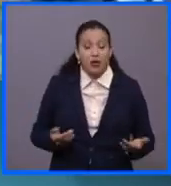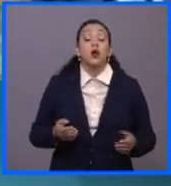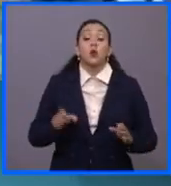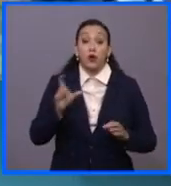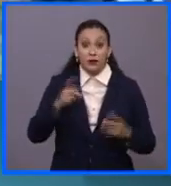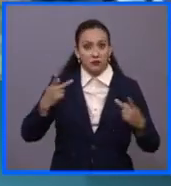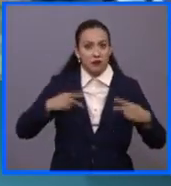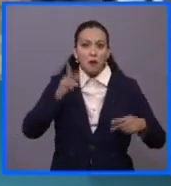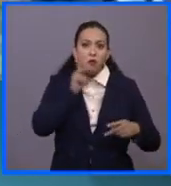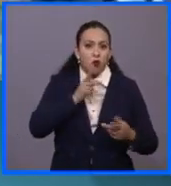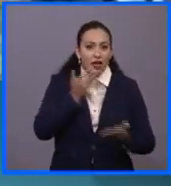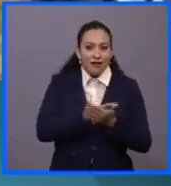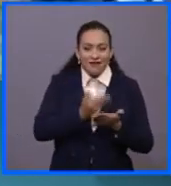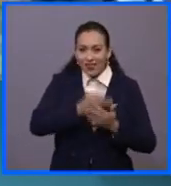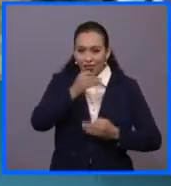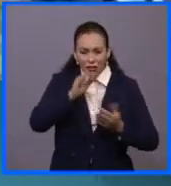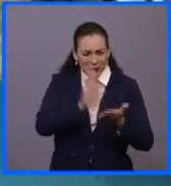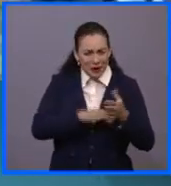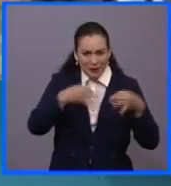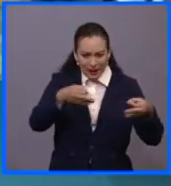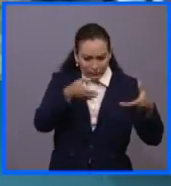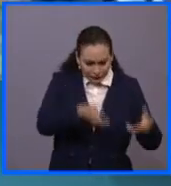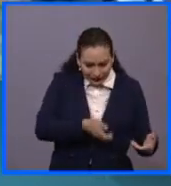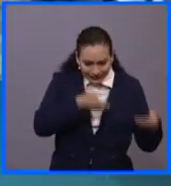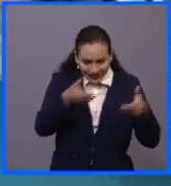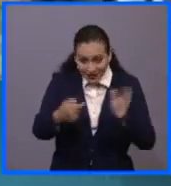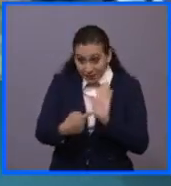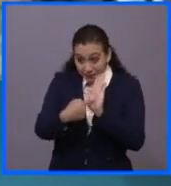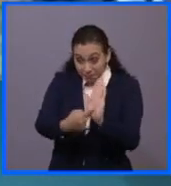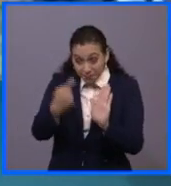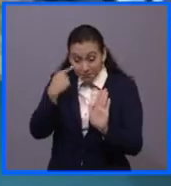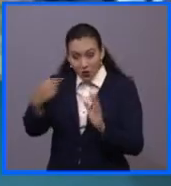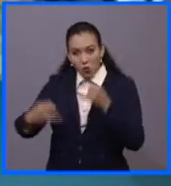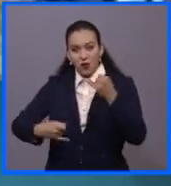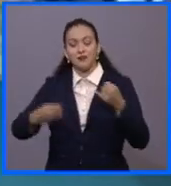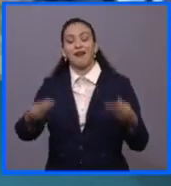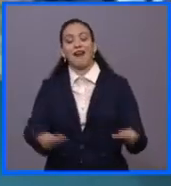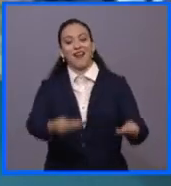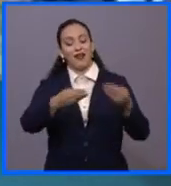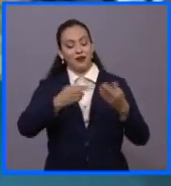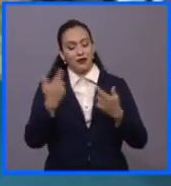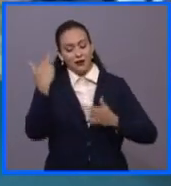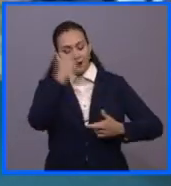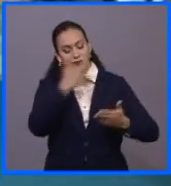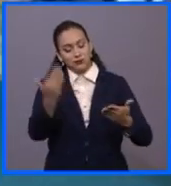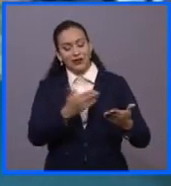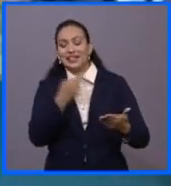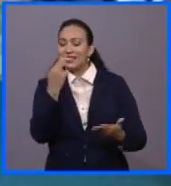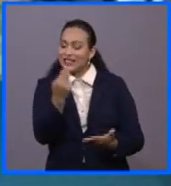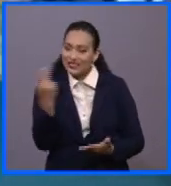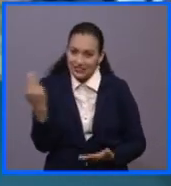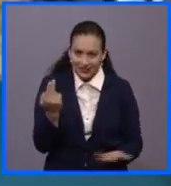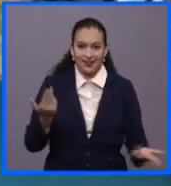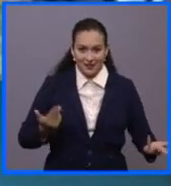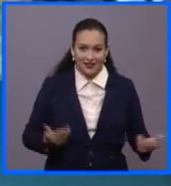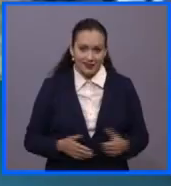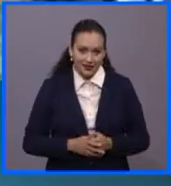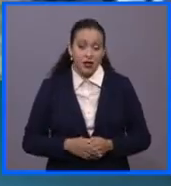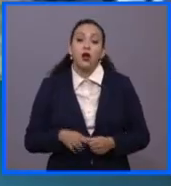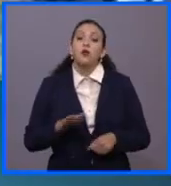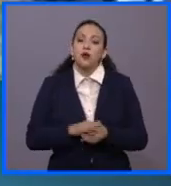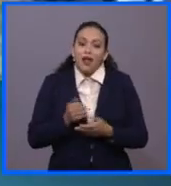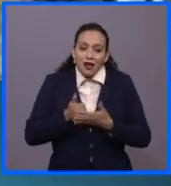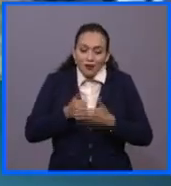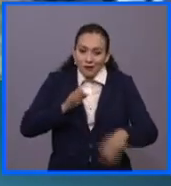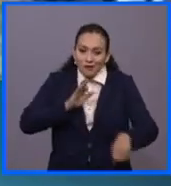son documentales y están aportadas. Creo que necesitamos un cambio de paradigma y